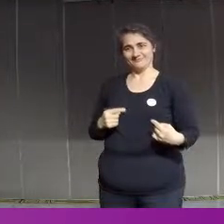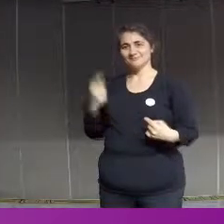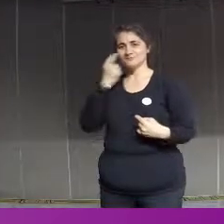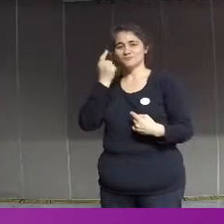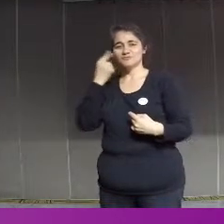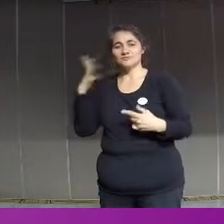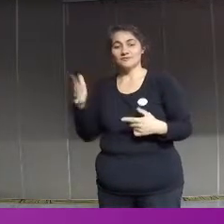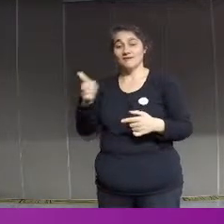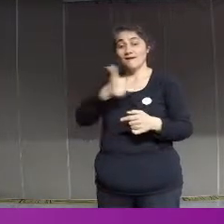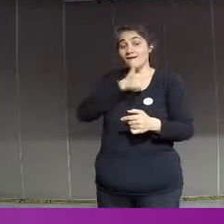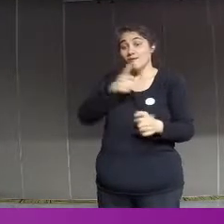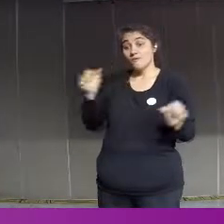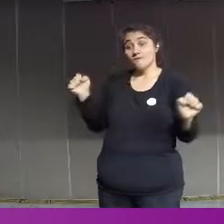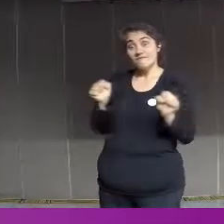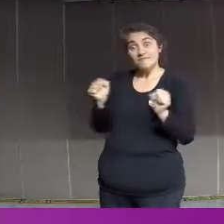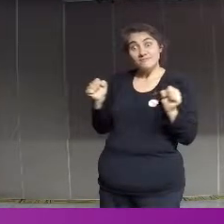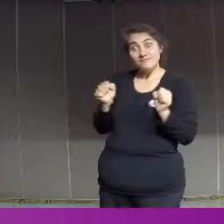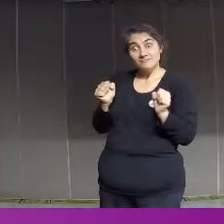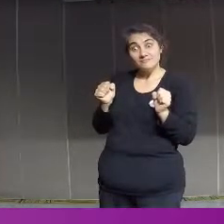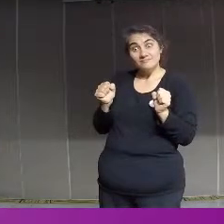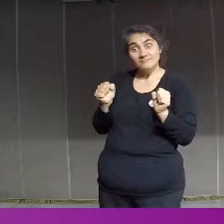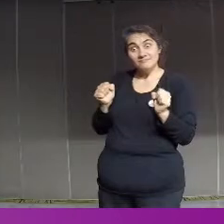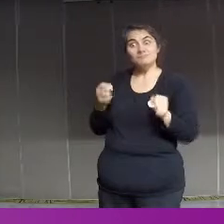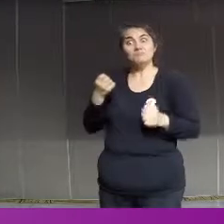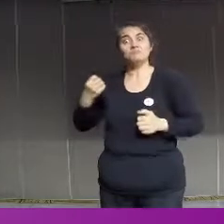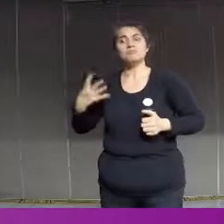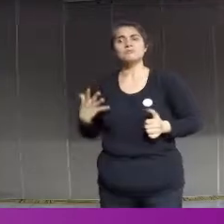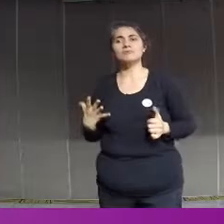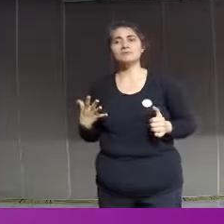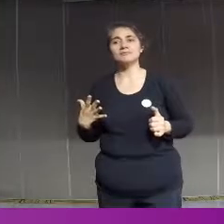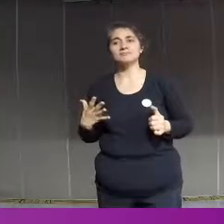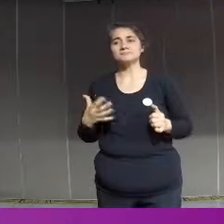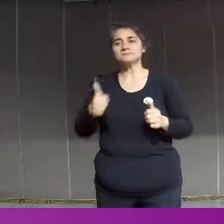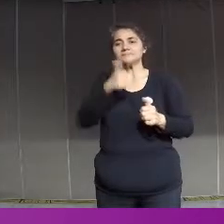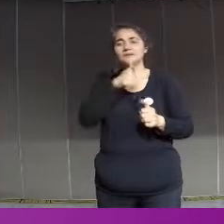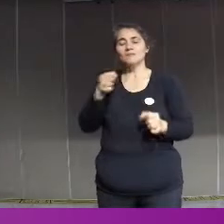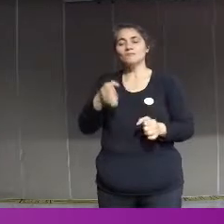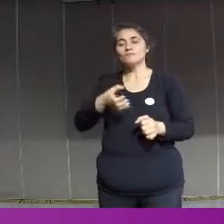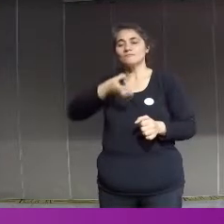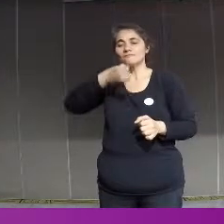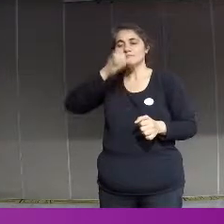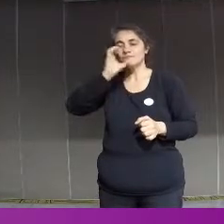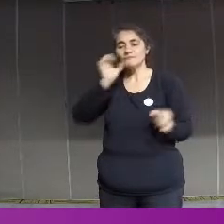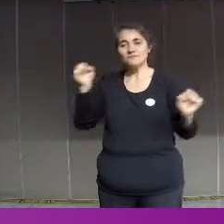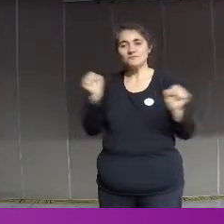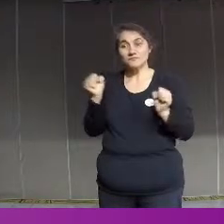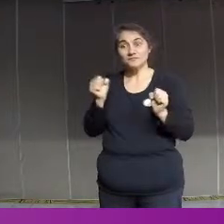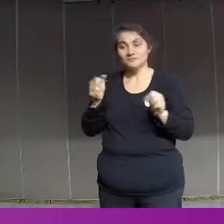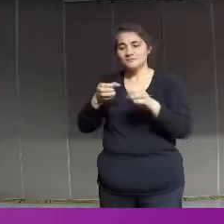agua fría. El agua fría nosotros lo pusimos como una estrategia de tratamiento. ¿Por qué? Porque el agua